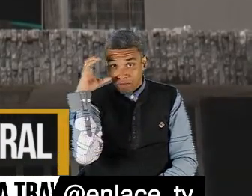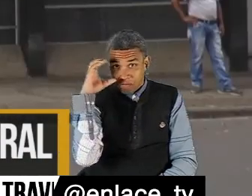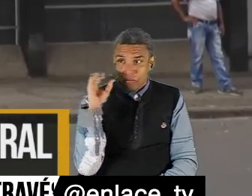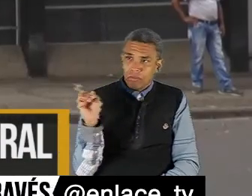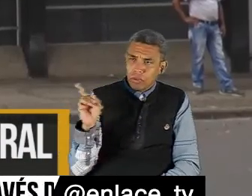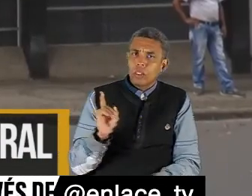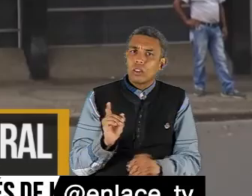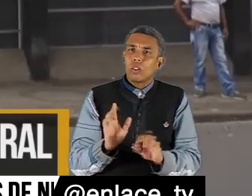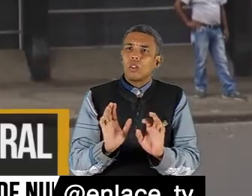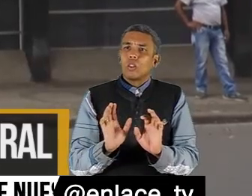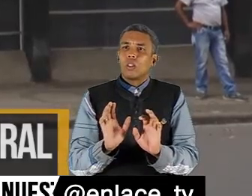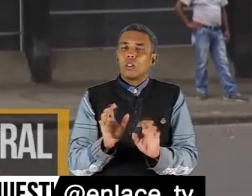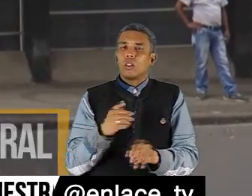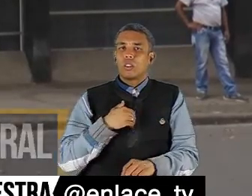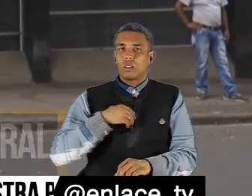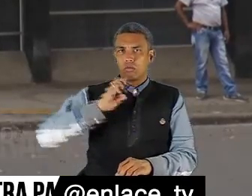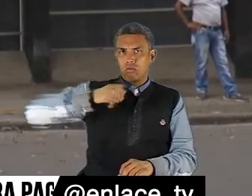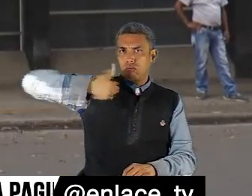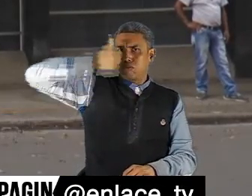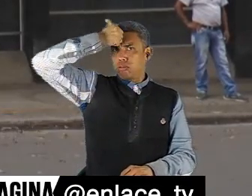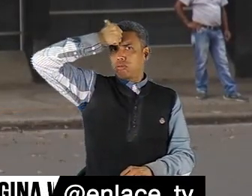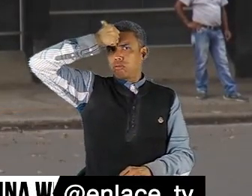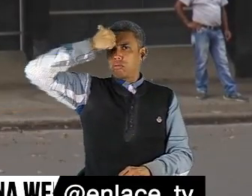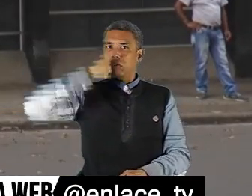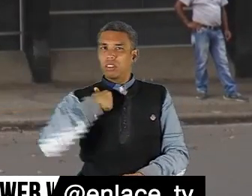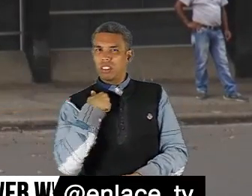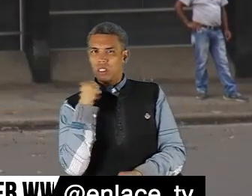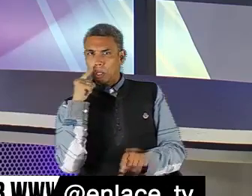sigue intervenida por la Superintendencia del Subsidio Familiar.